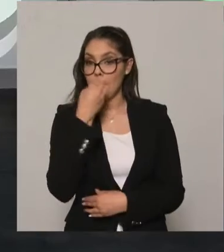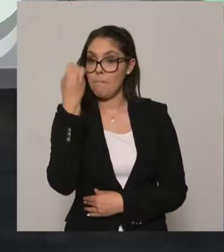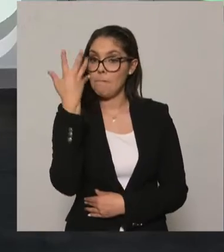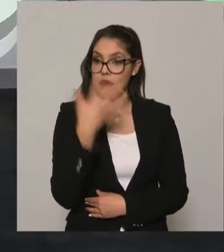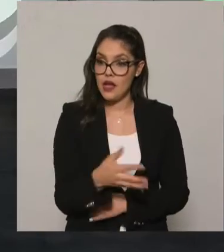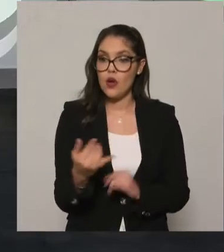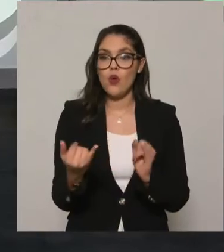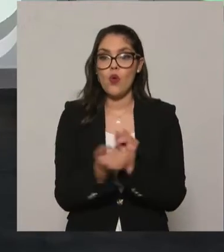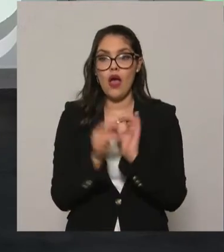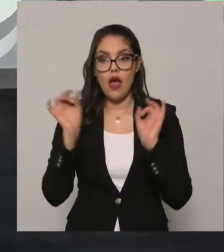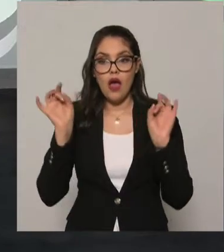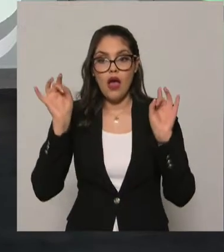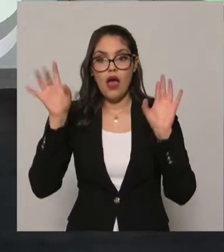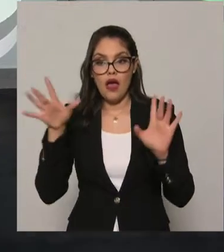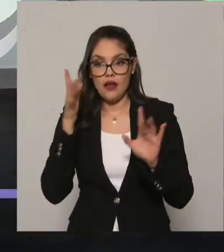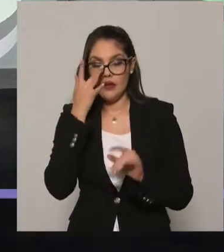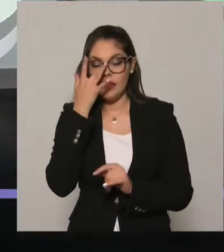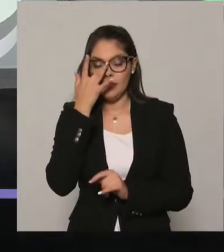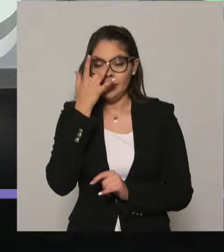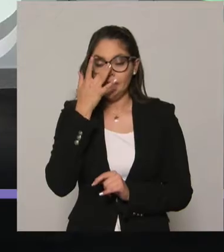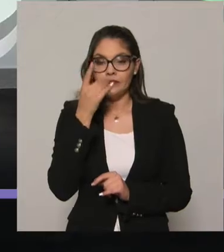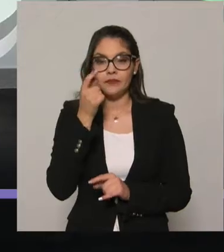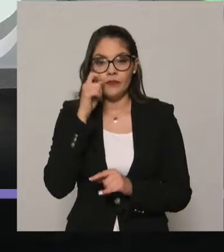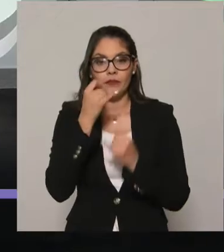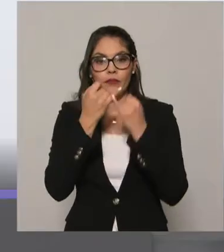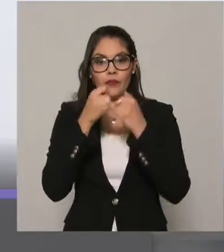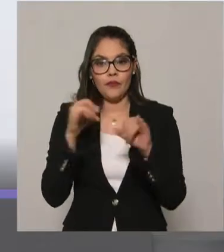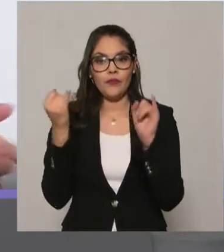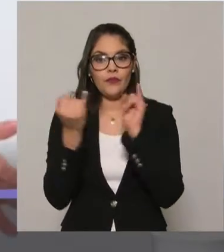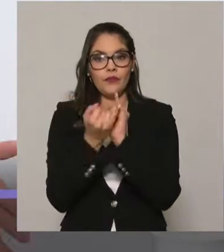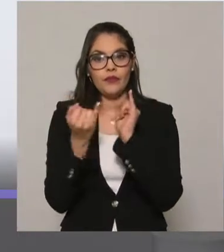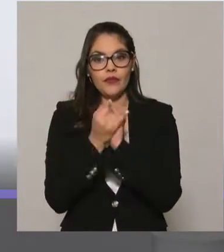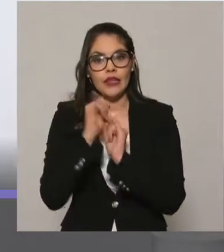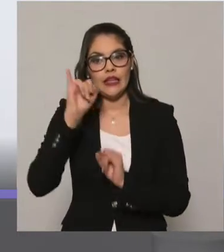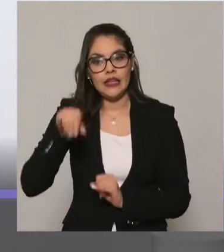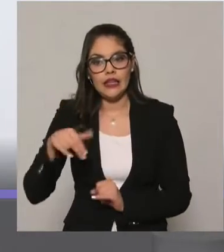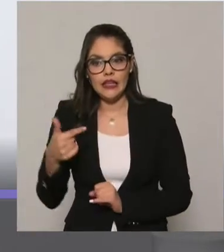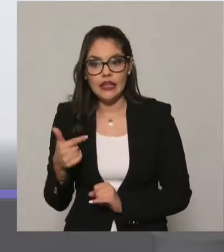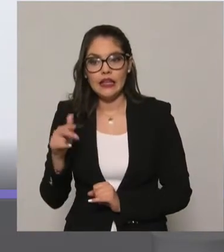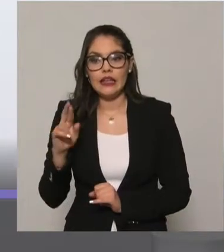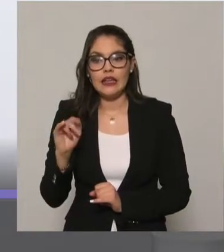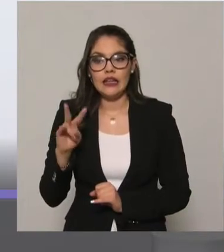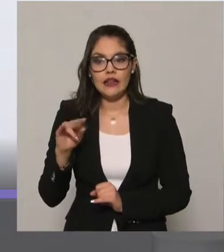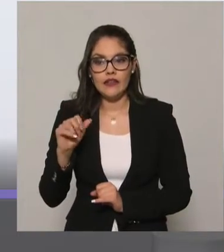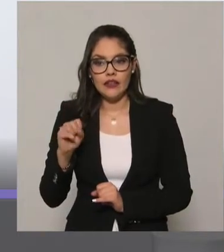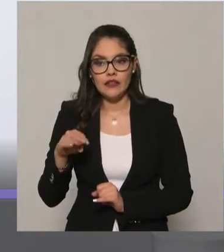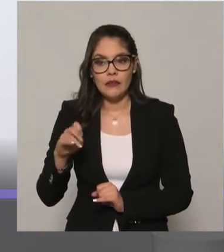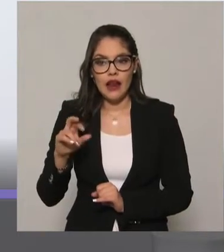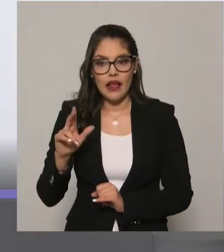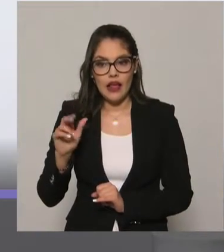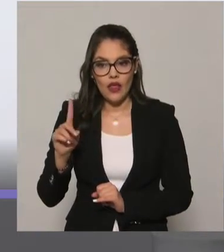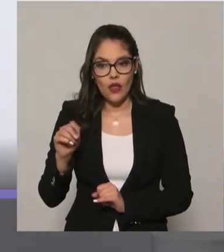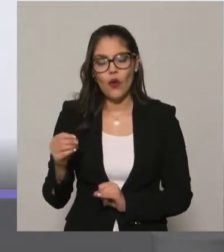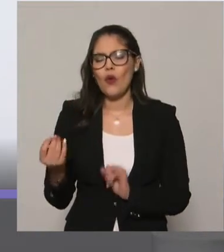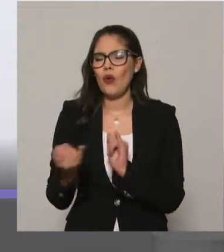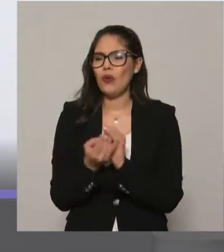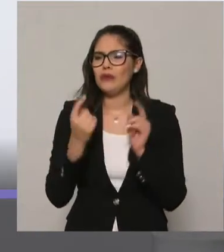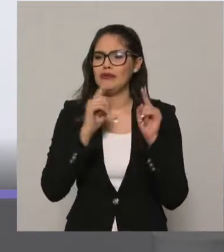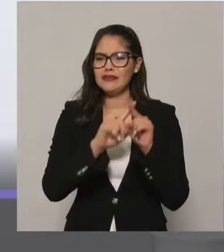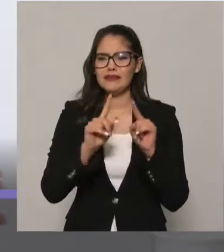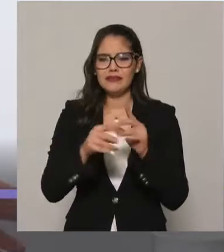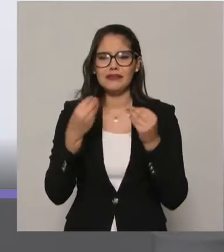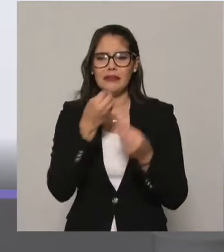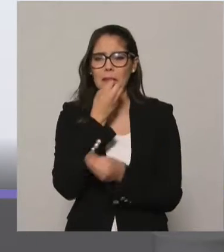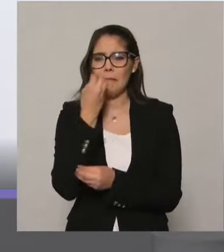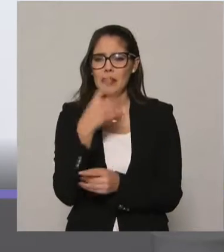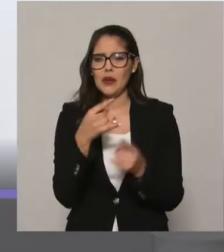de la Independencia, obviamente, ¿no? Del ingeniero Rivas Mercado, su hija Antonieta Rivas Mercado. O sea, hay muchísima historia y